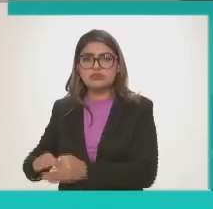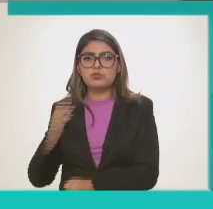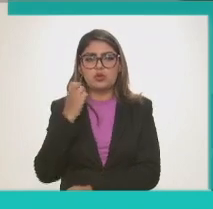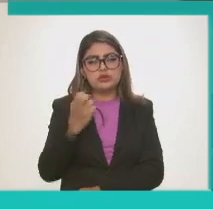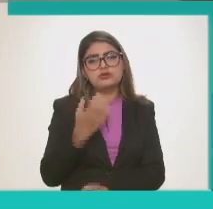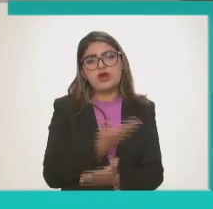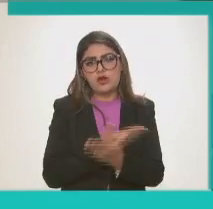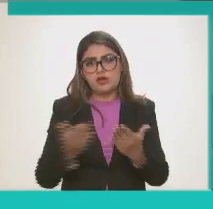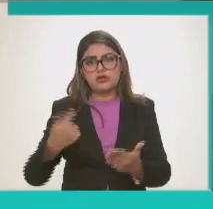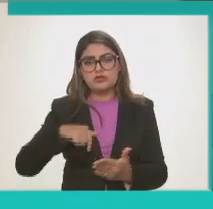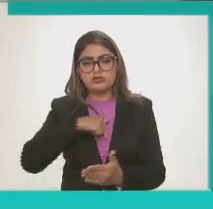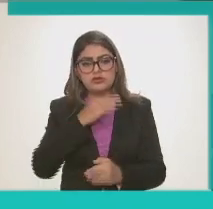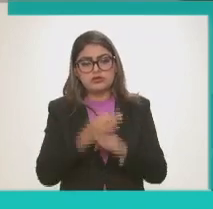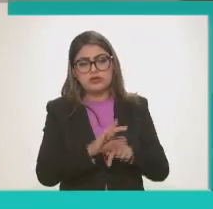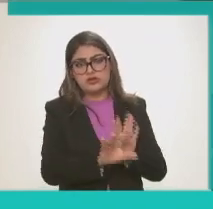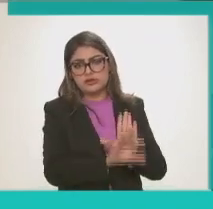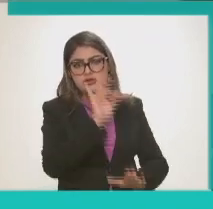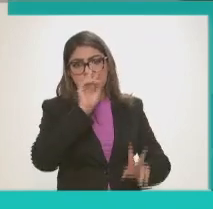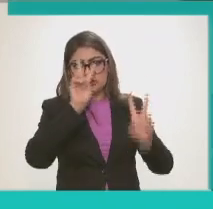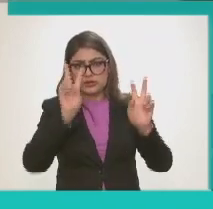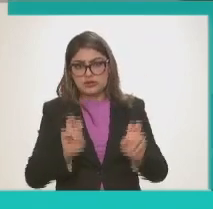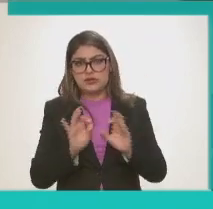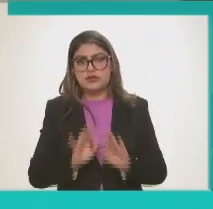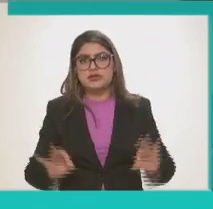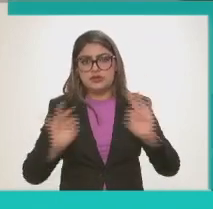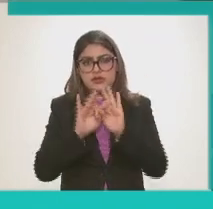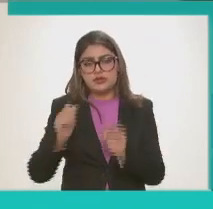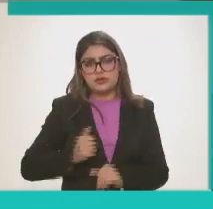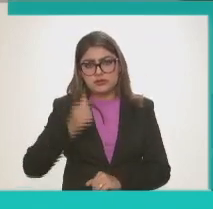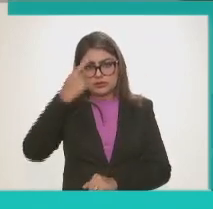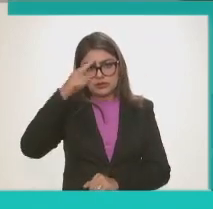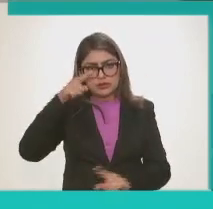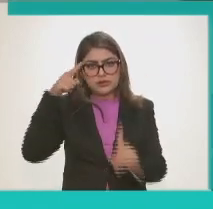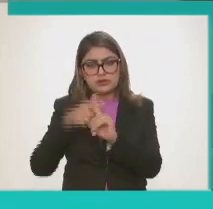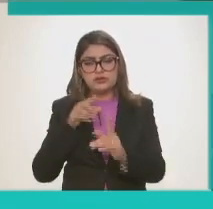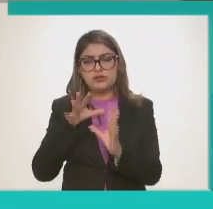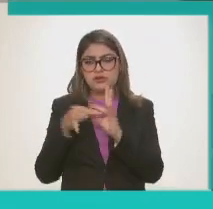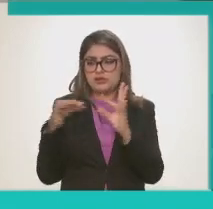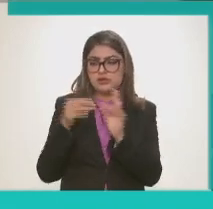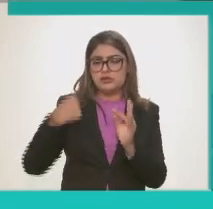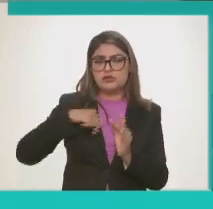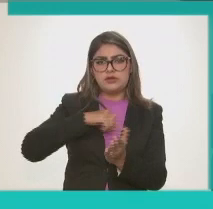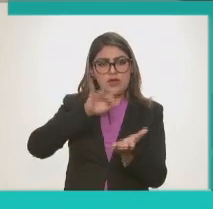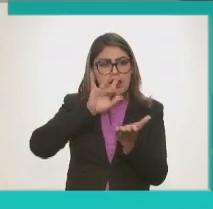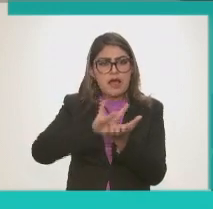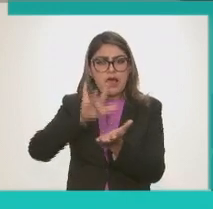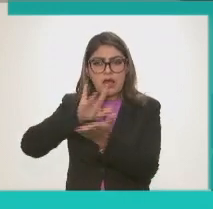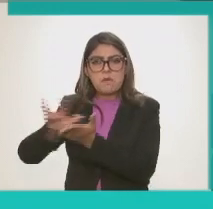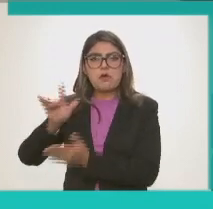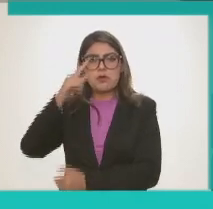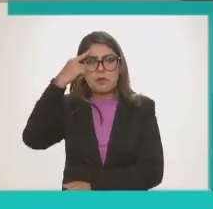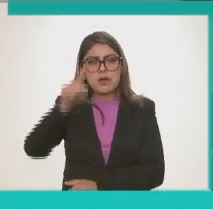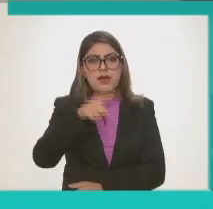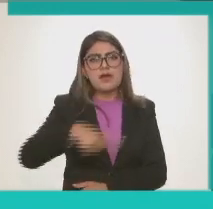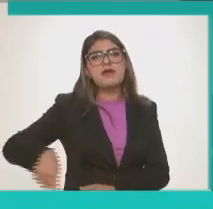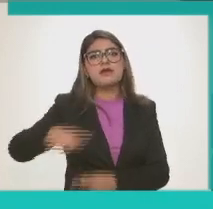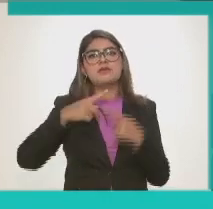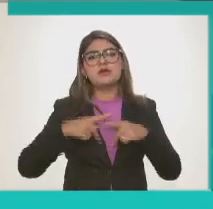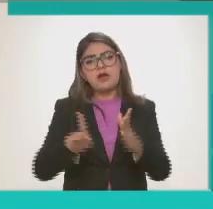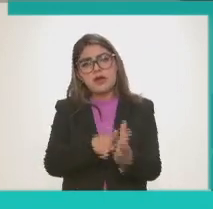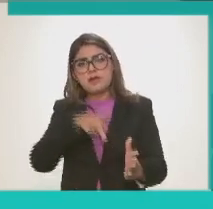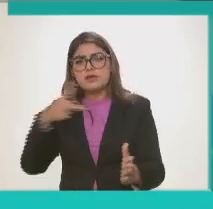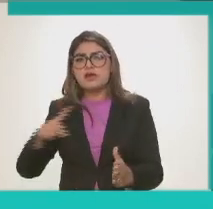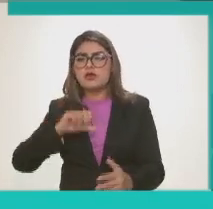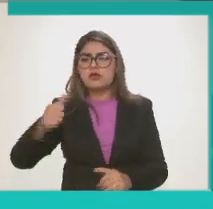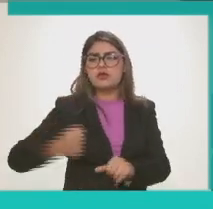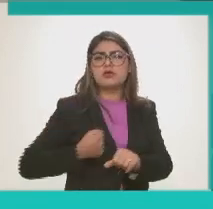su deber lo que importa es aprovechar también la oportunidad para manifestar solidaridad con todos los periodistas que han sido victimados con